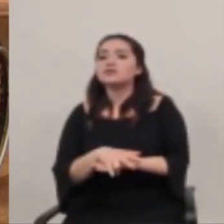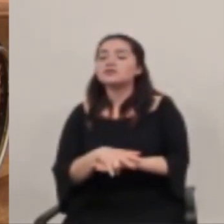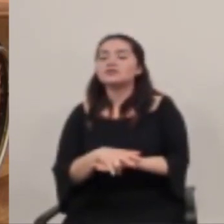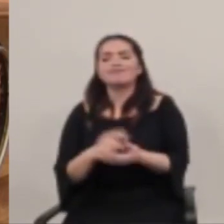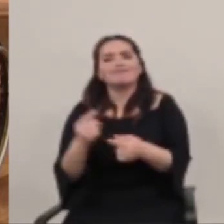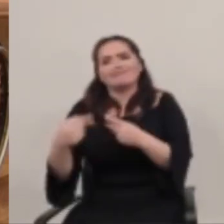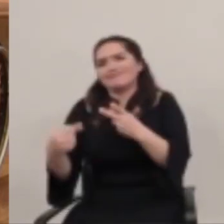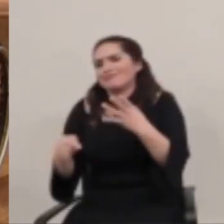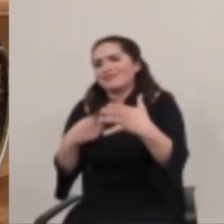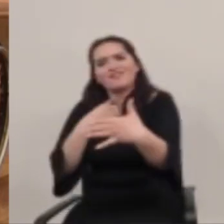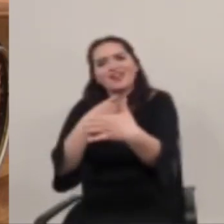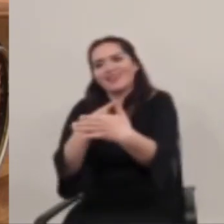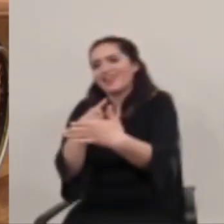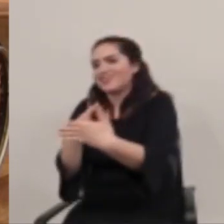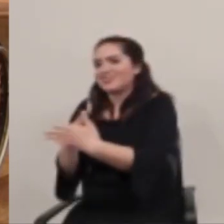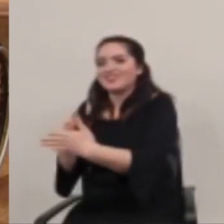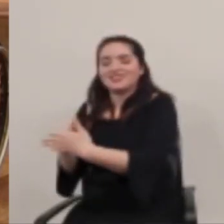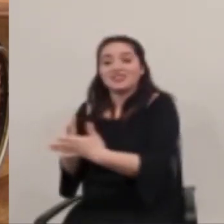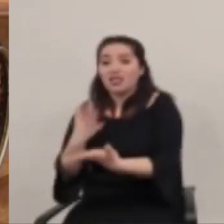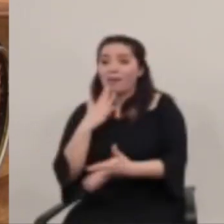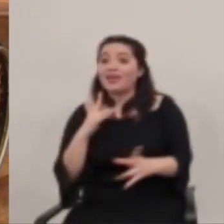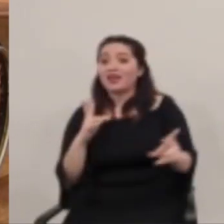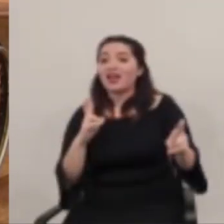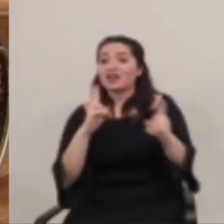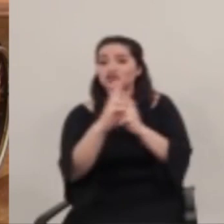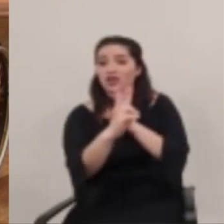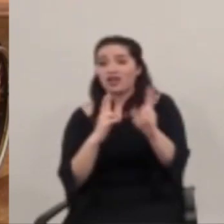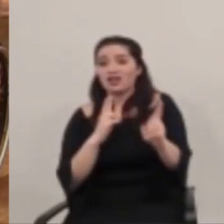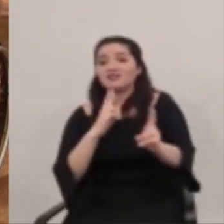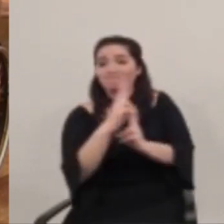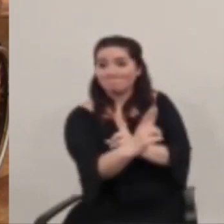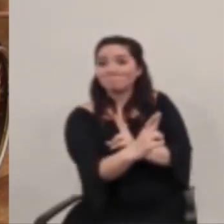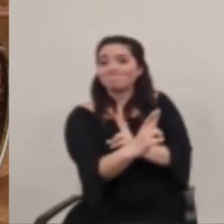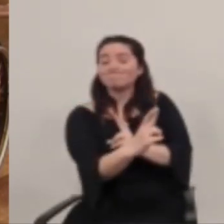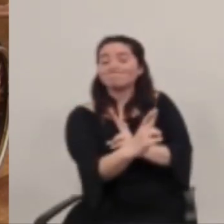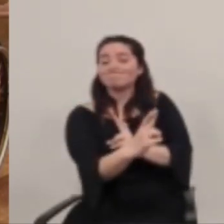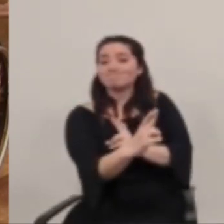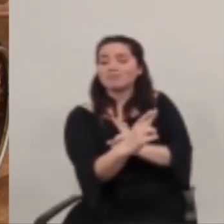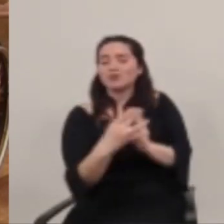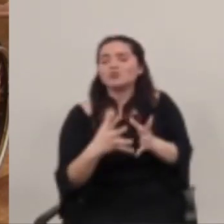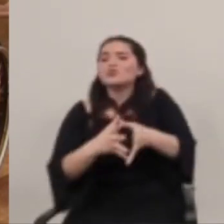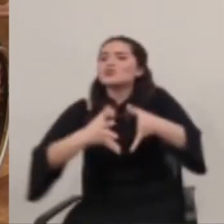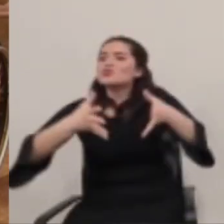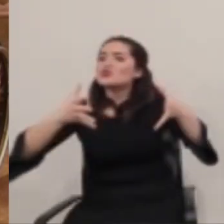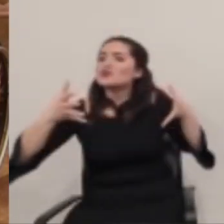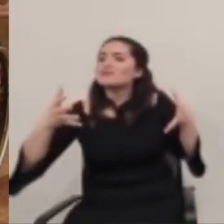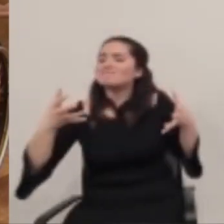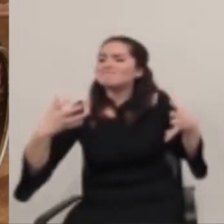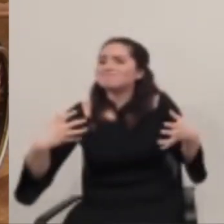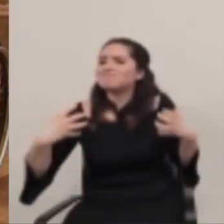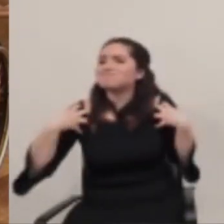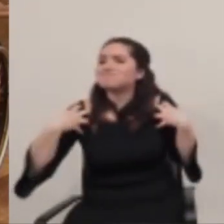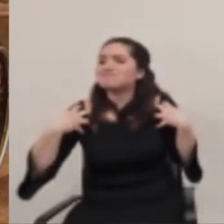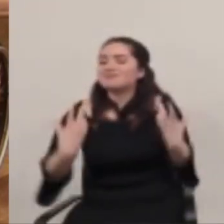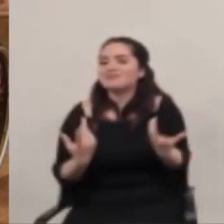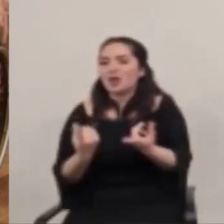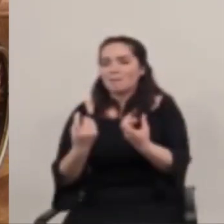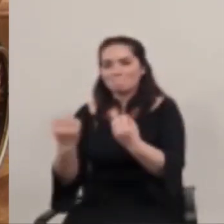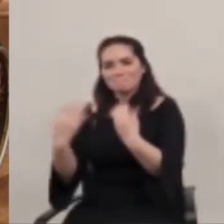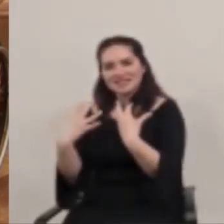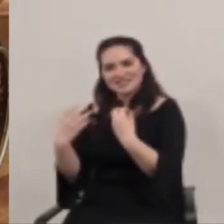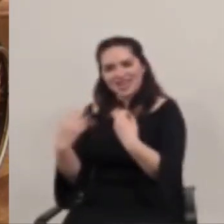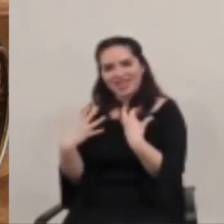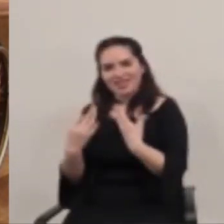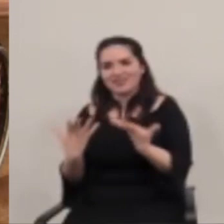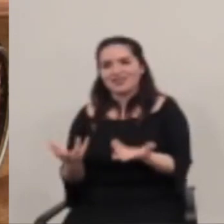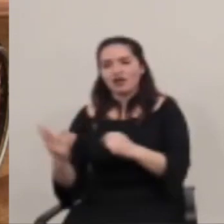miles. Además de las relacionales, que esas vienen muy cargadas de el paisaje de formación que todas